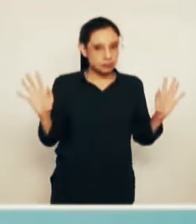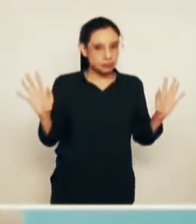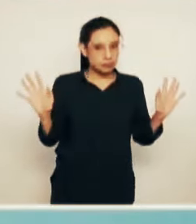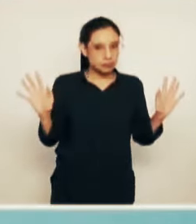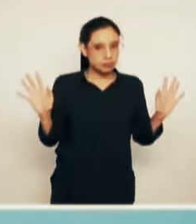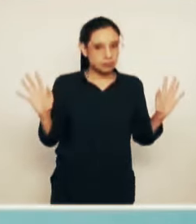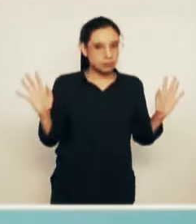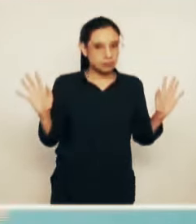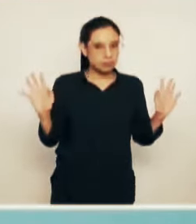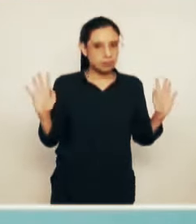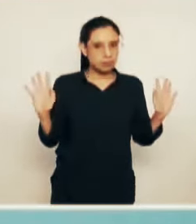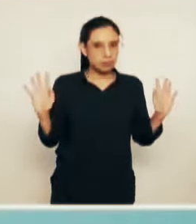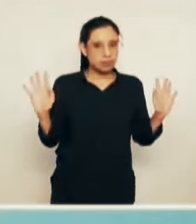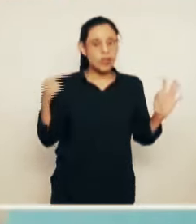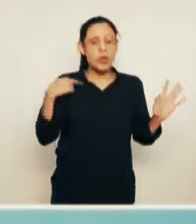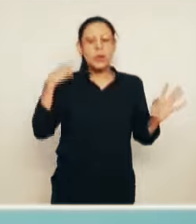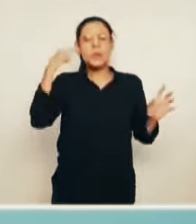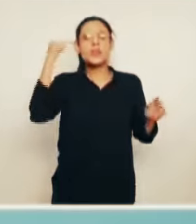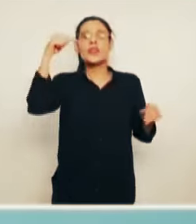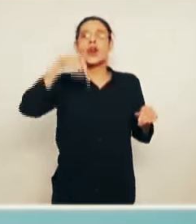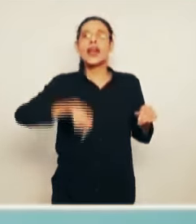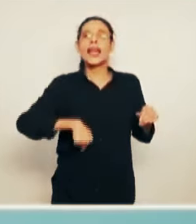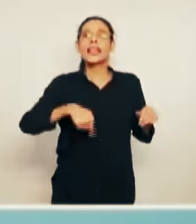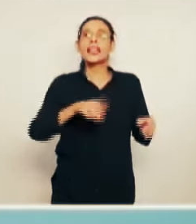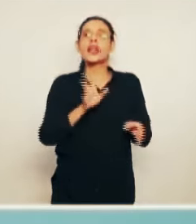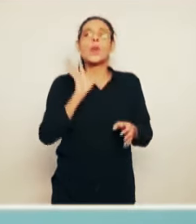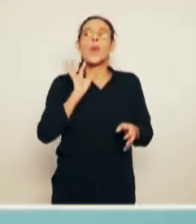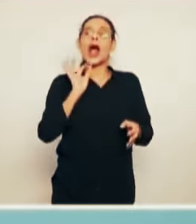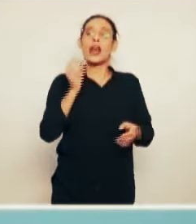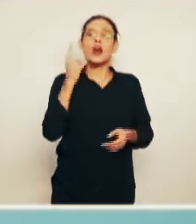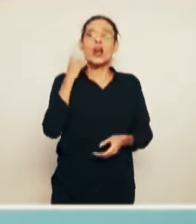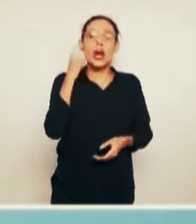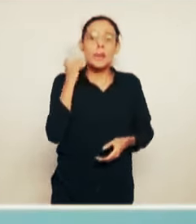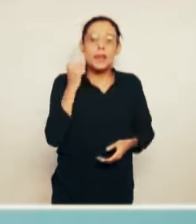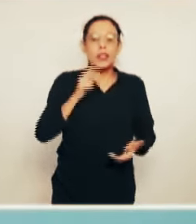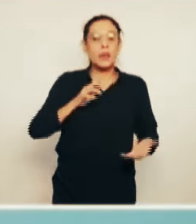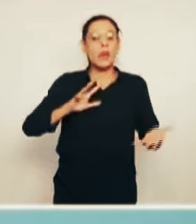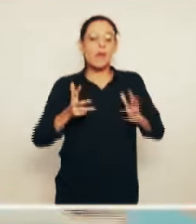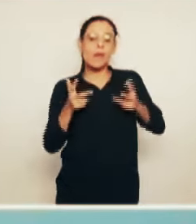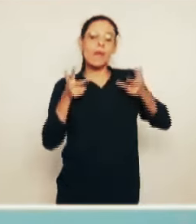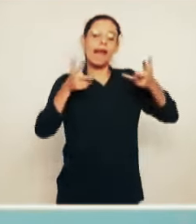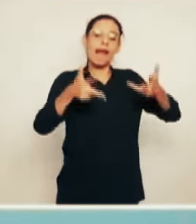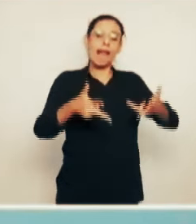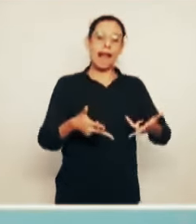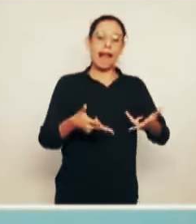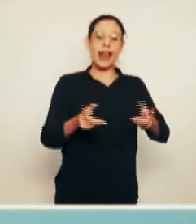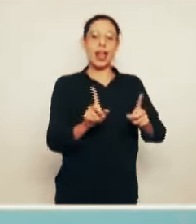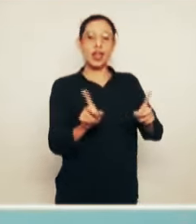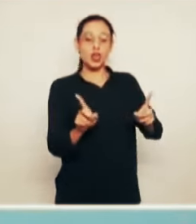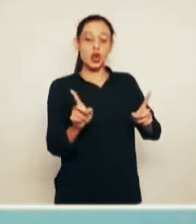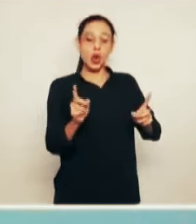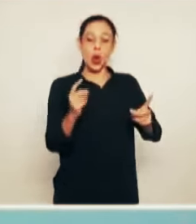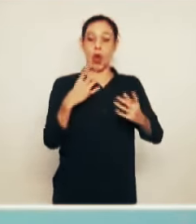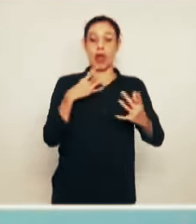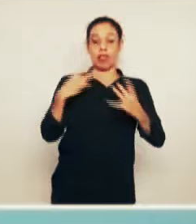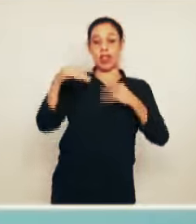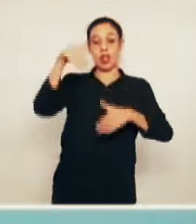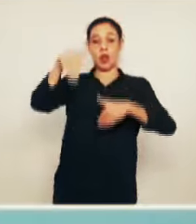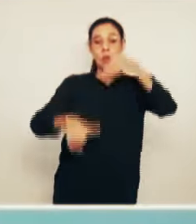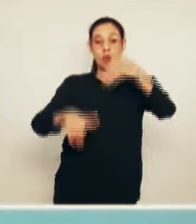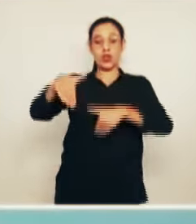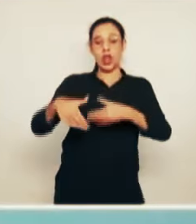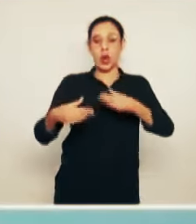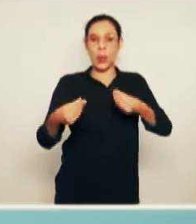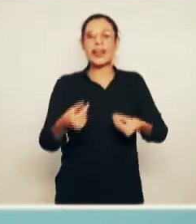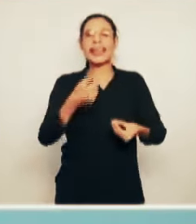Creo entonces que es un primer aprendizaje. No eran los modales, nos votaron porque querían volver a tener